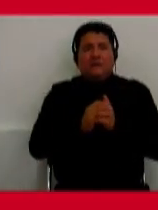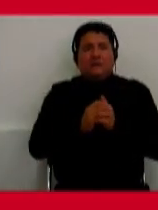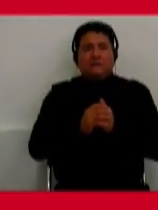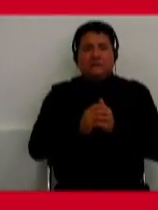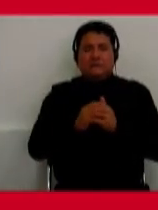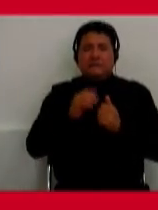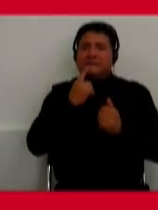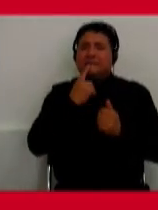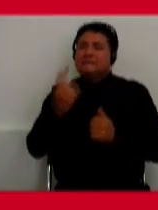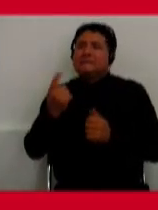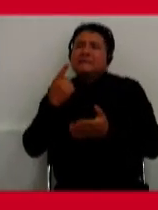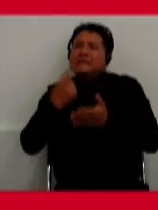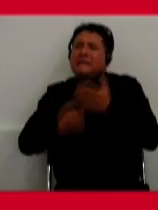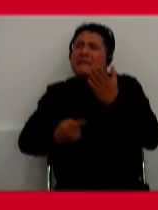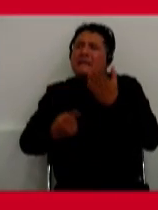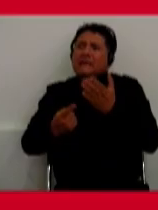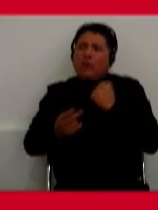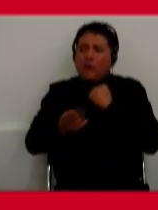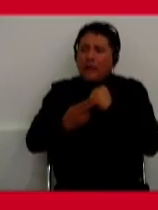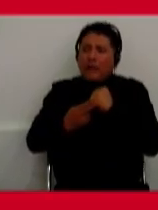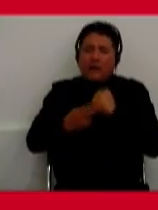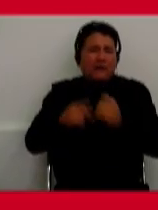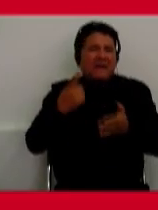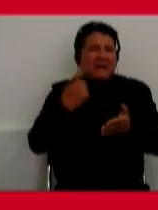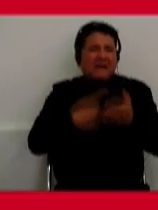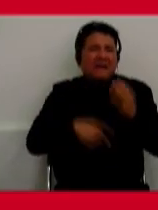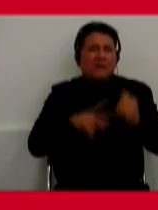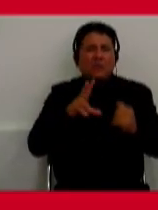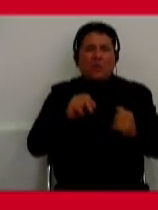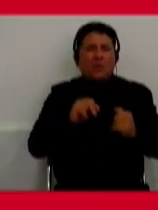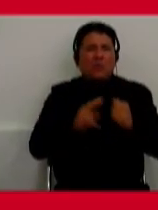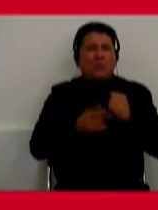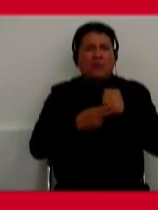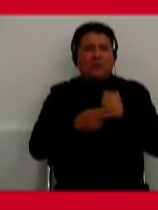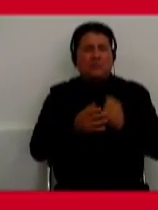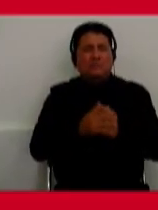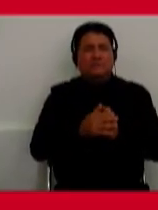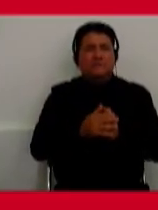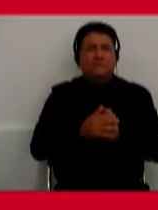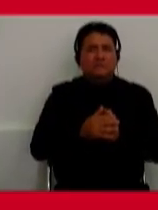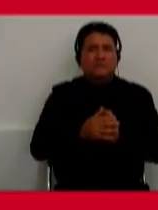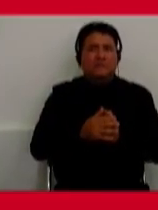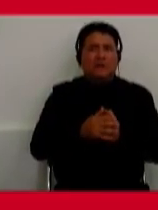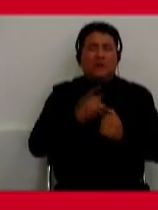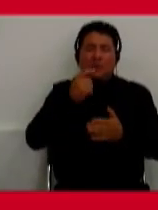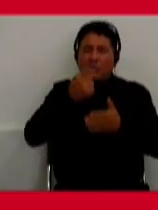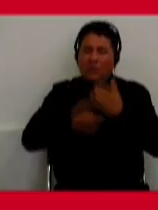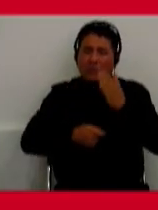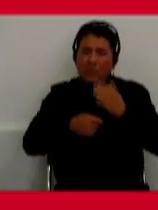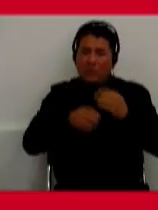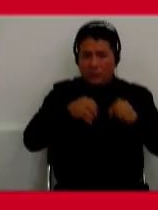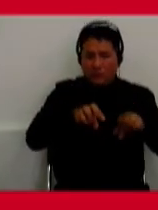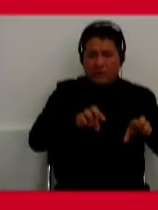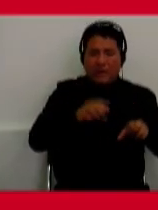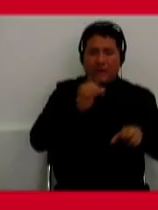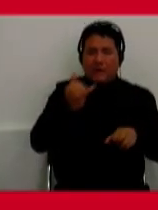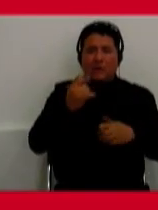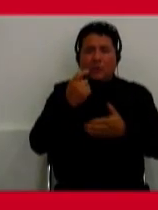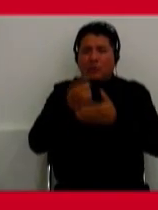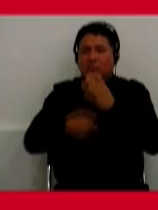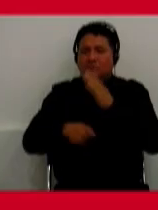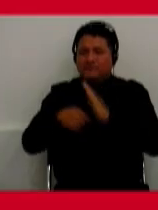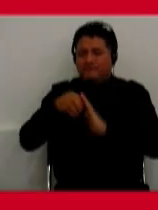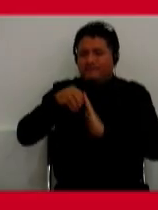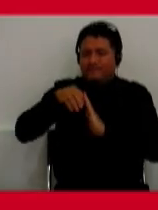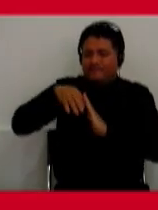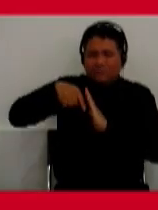que te dice qué es reserva y qué no es reserva, que te da el punto exacto en base a un costo de oportunidad y costo hundido. Y obviamente, con esta